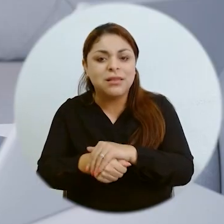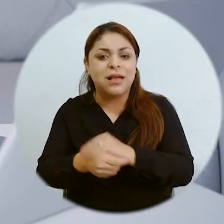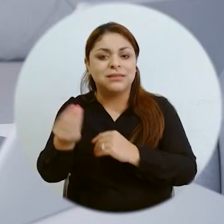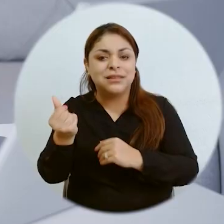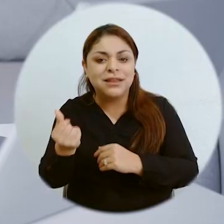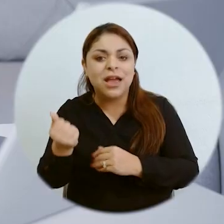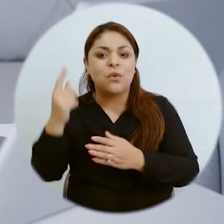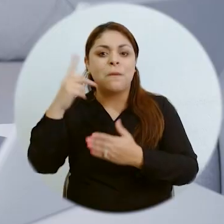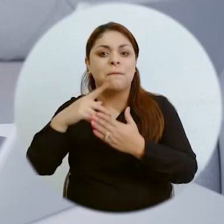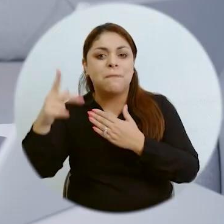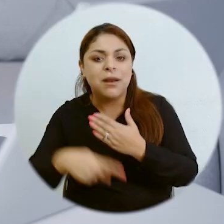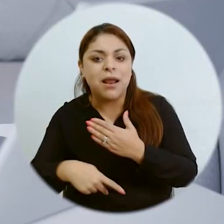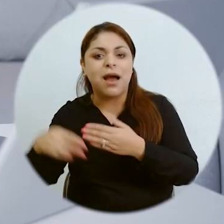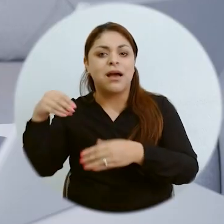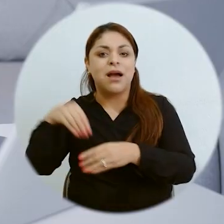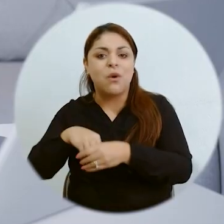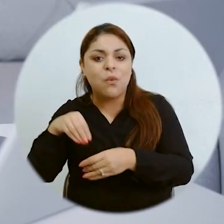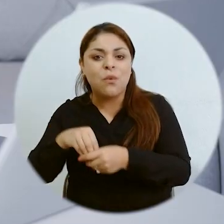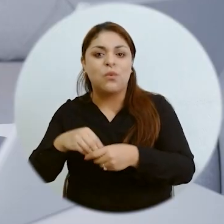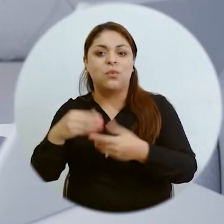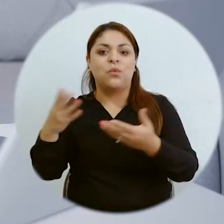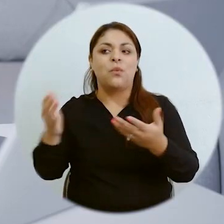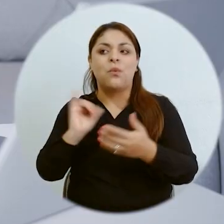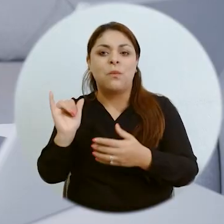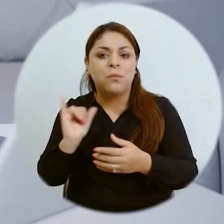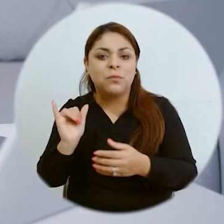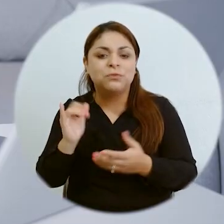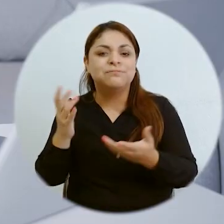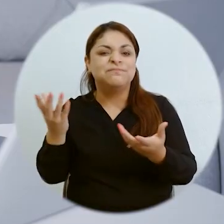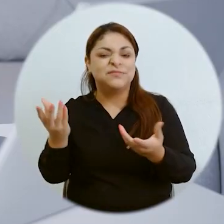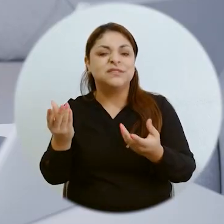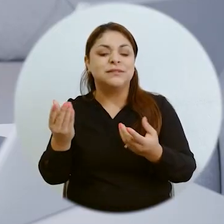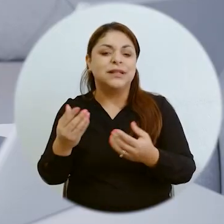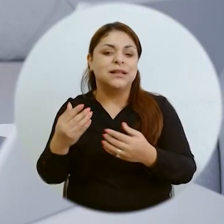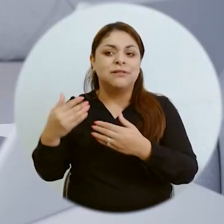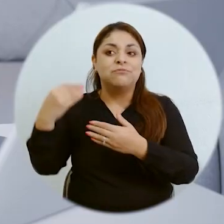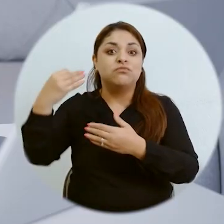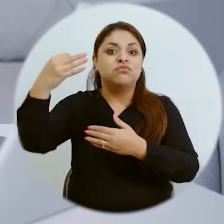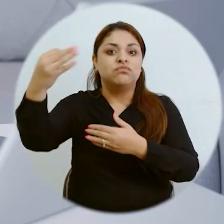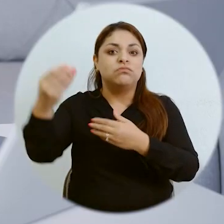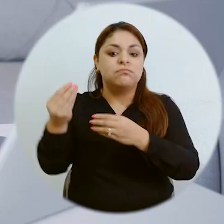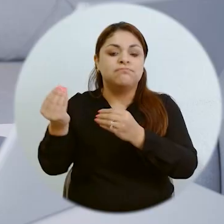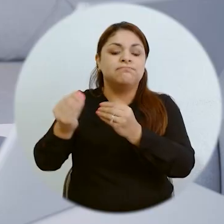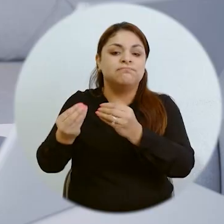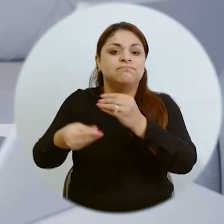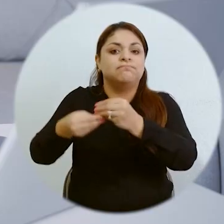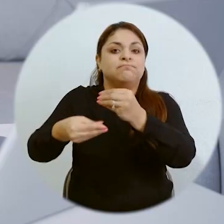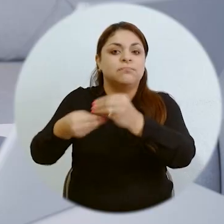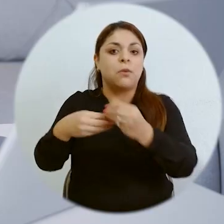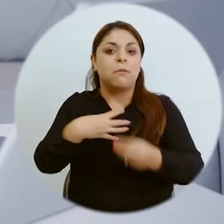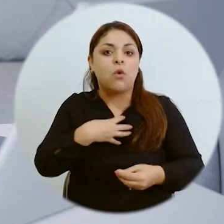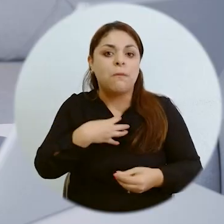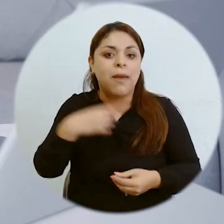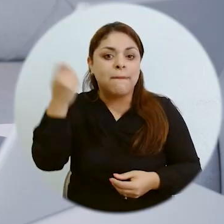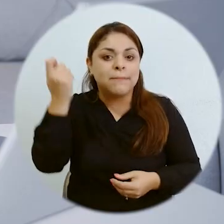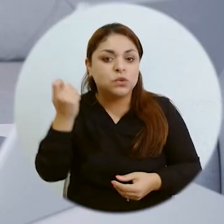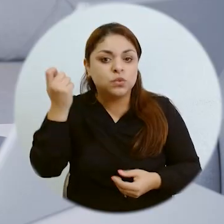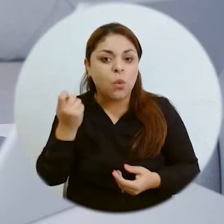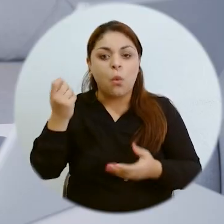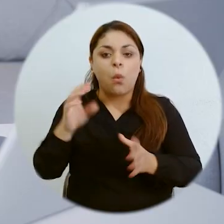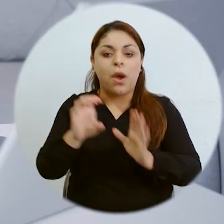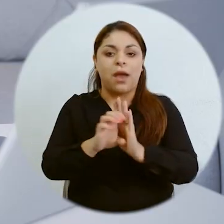decía don Welmer, ahorre con nosotros, tengamos un plan de ahorro, un plan de ahorro capitalizable,